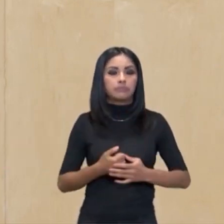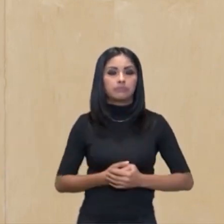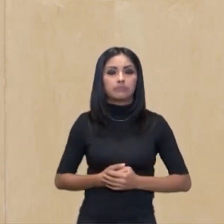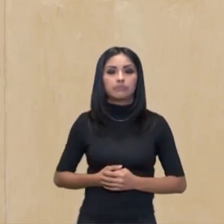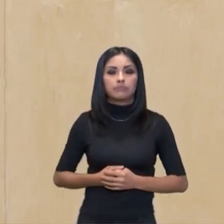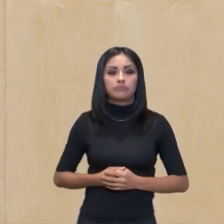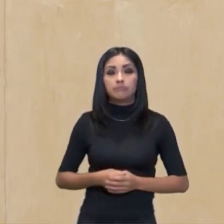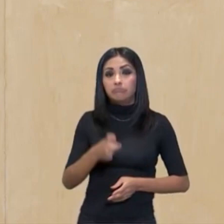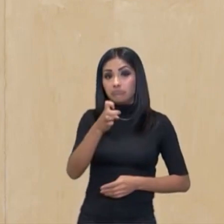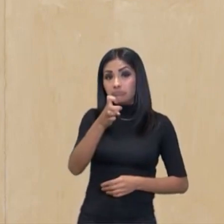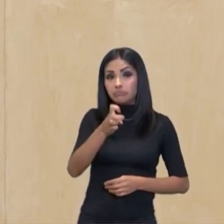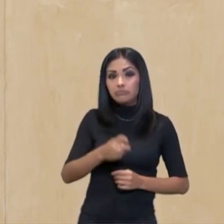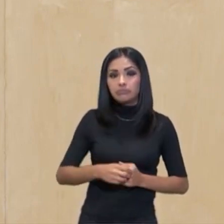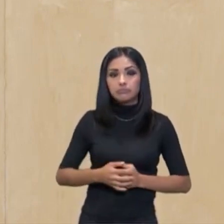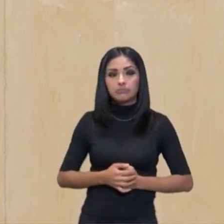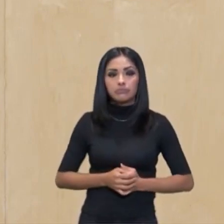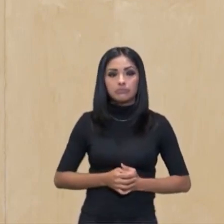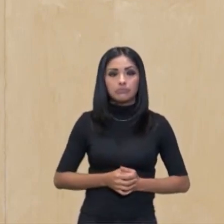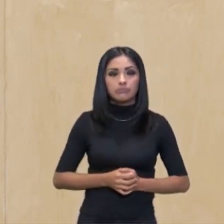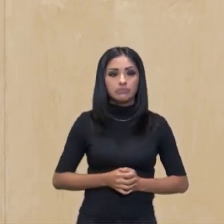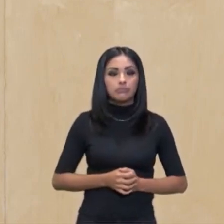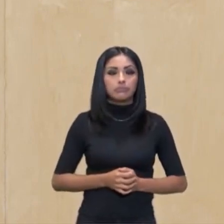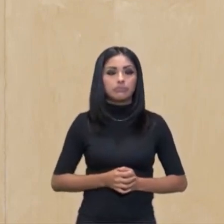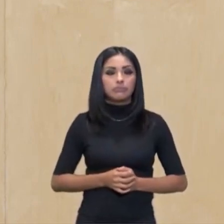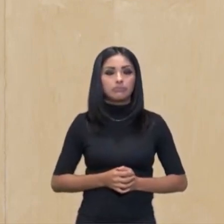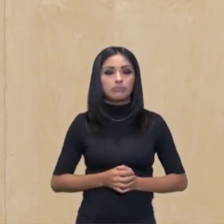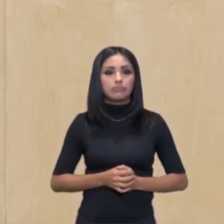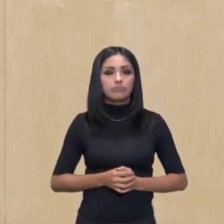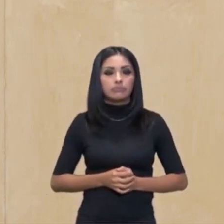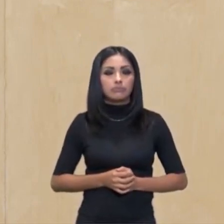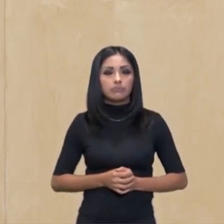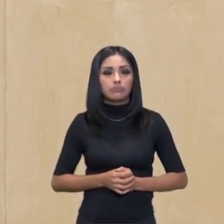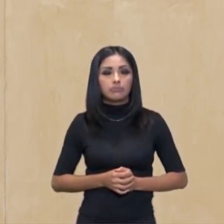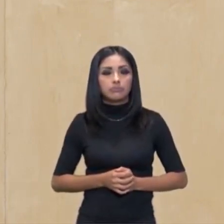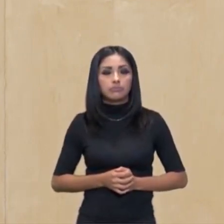Orgánica Esa es la ley Ahí es donde están las violaciones y